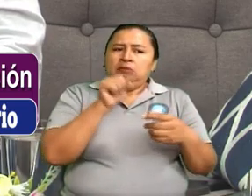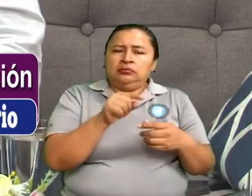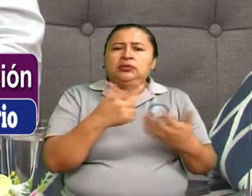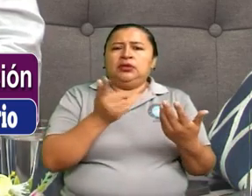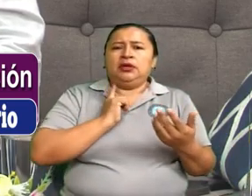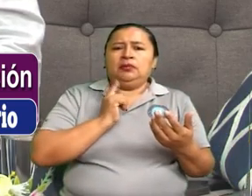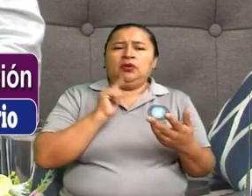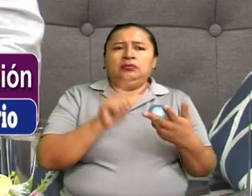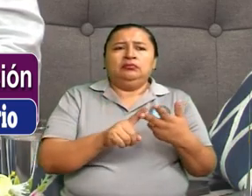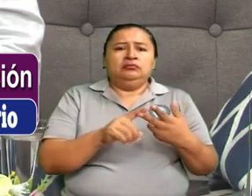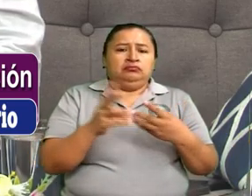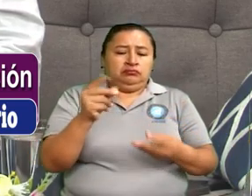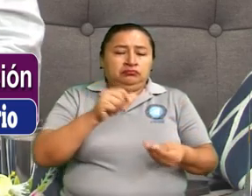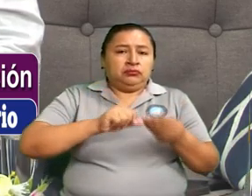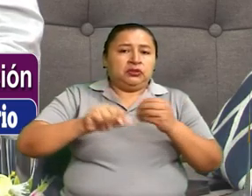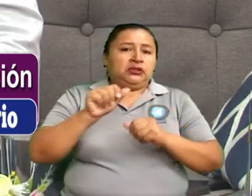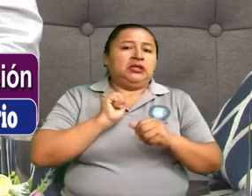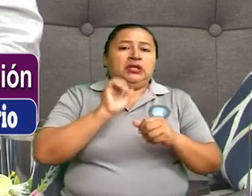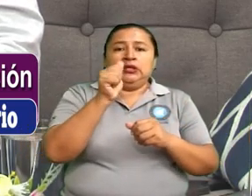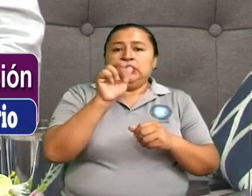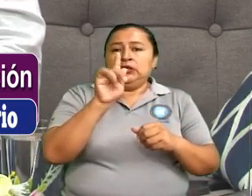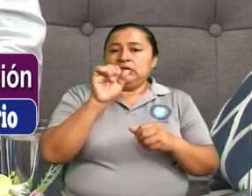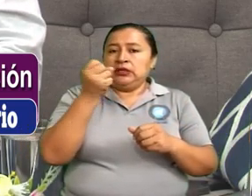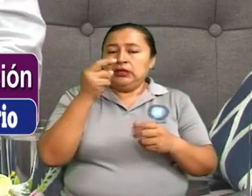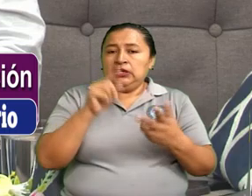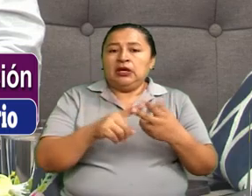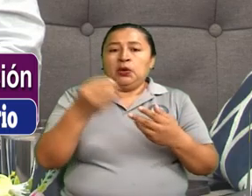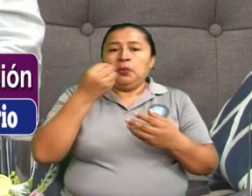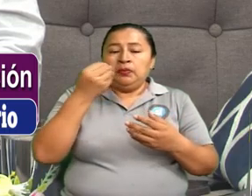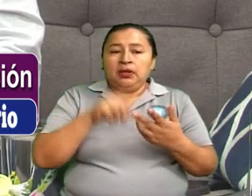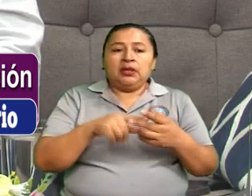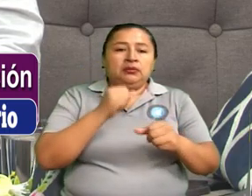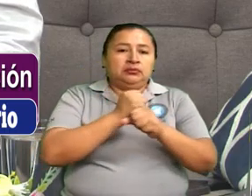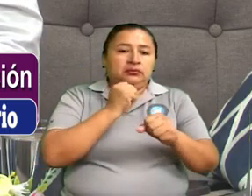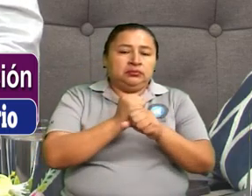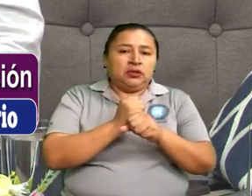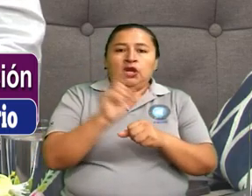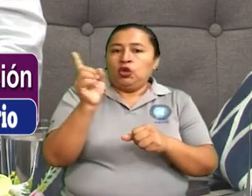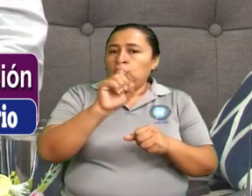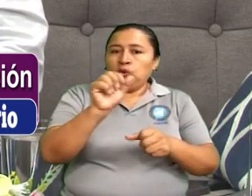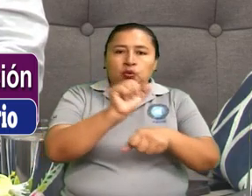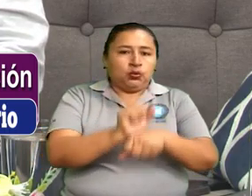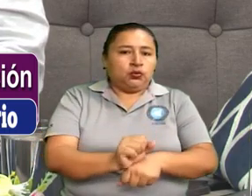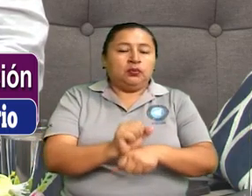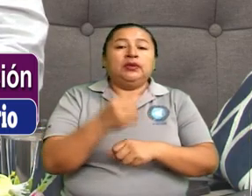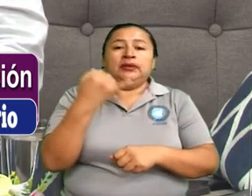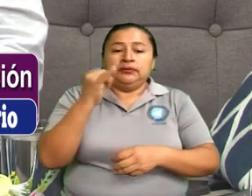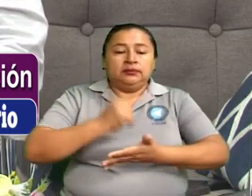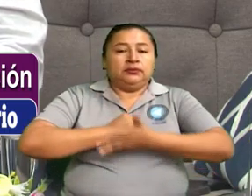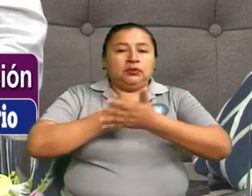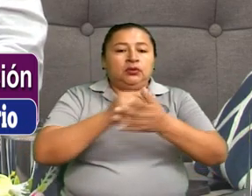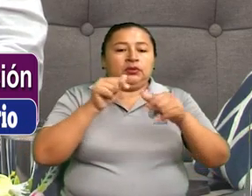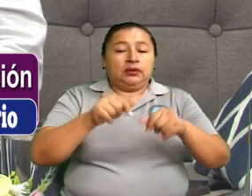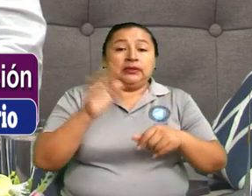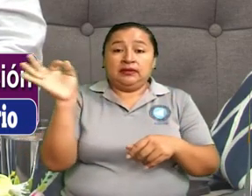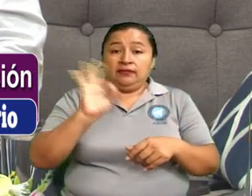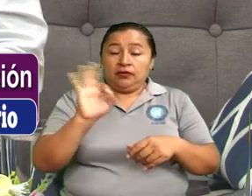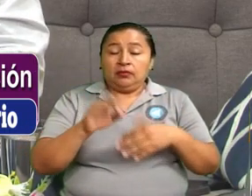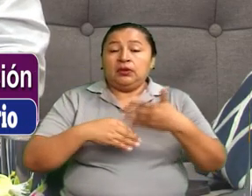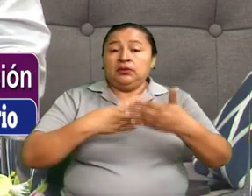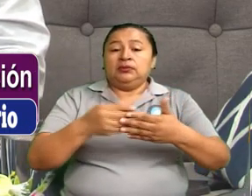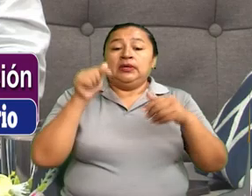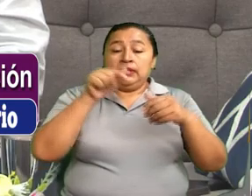desde artesanías, comida, producción no tradicional, que viene a contribuir de esa manera y